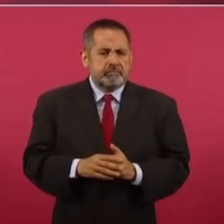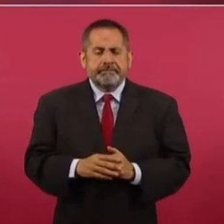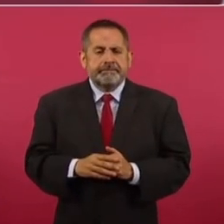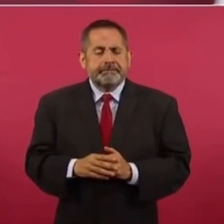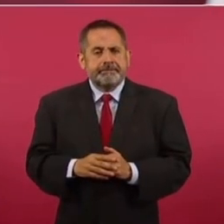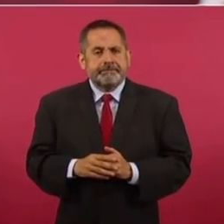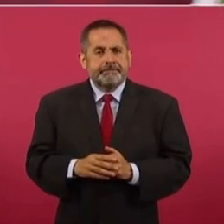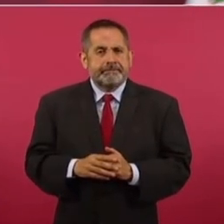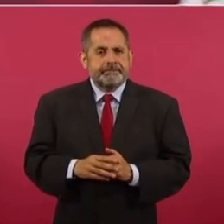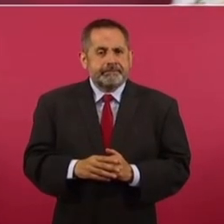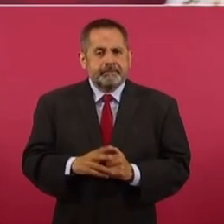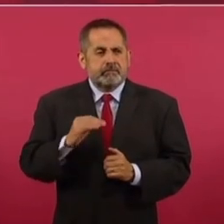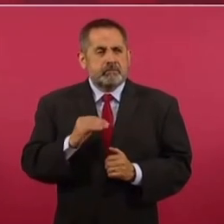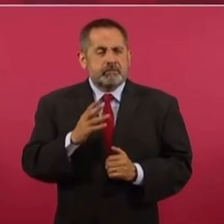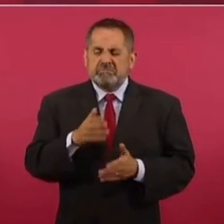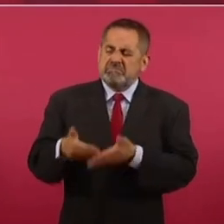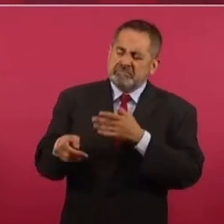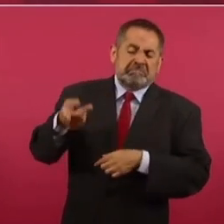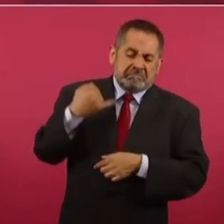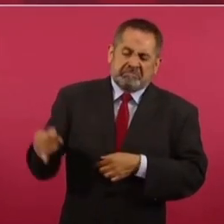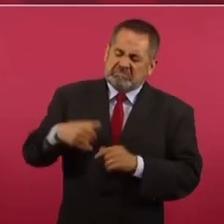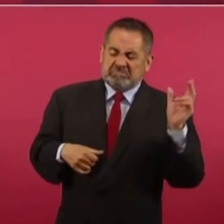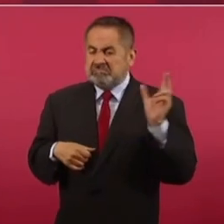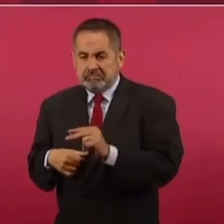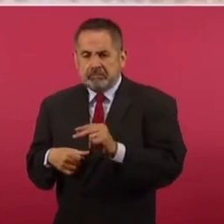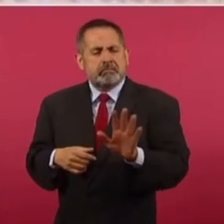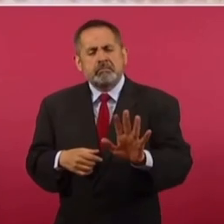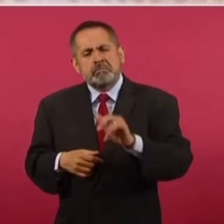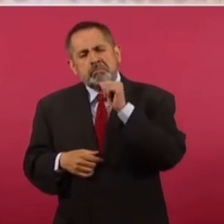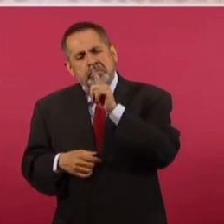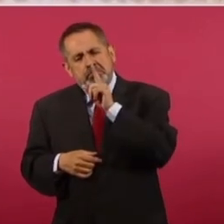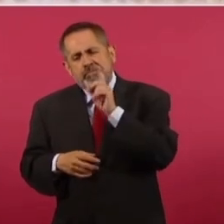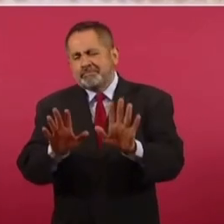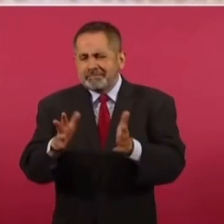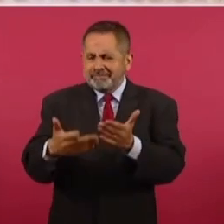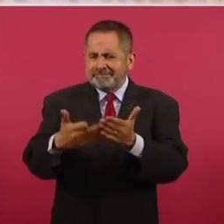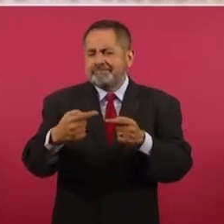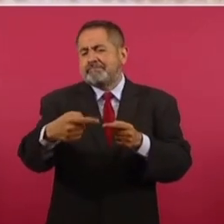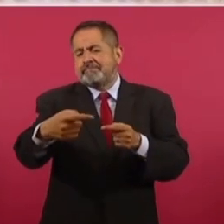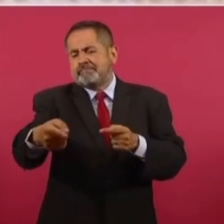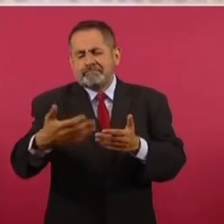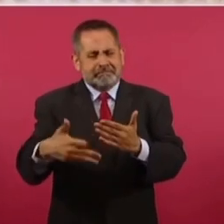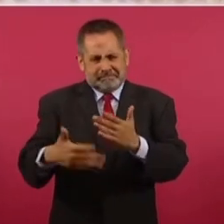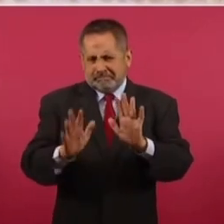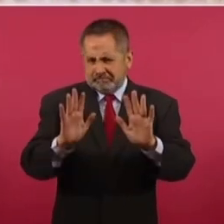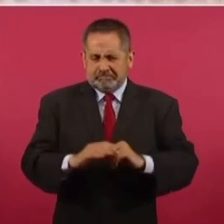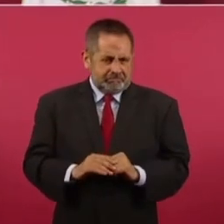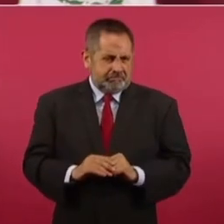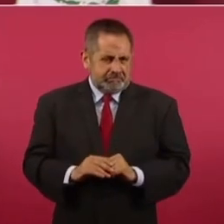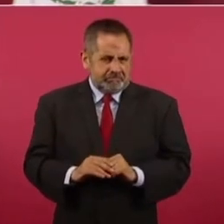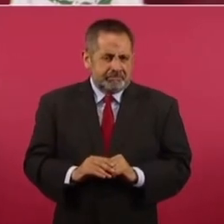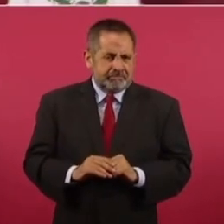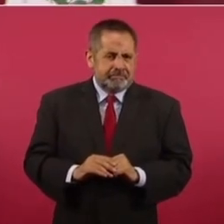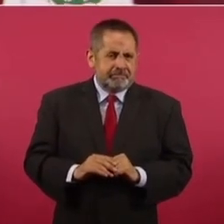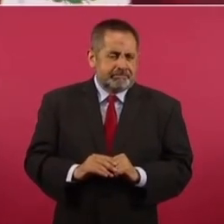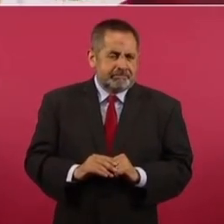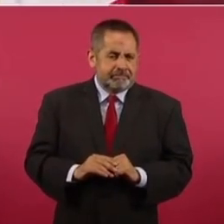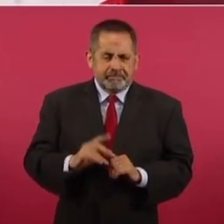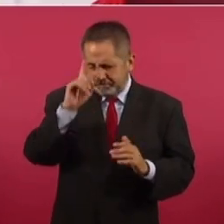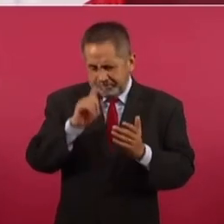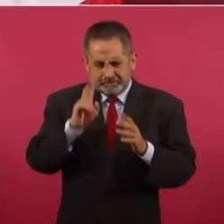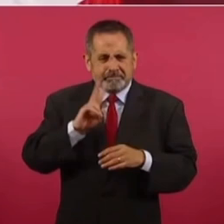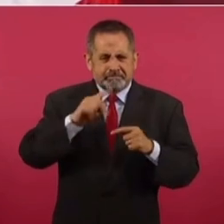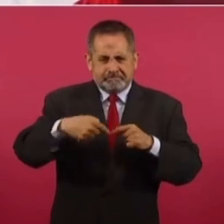habido un rechazo total, tajante. Y faltan días. Yo espero que, pues, en